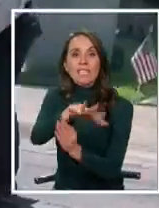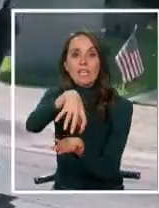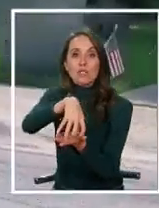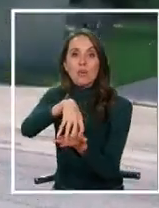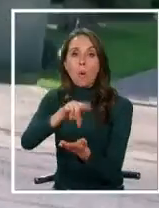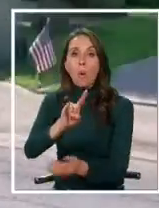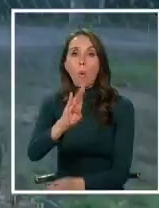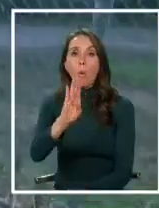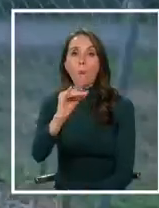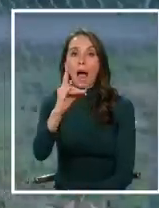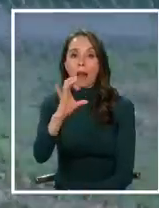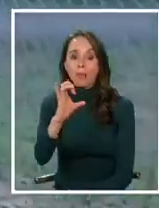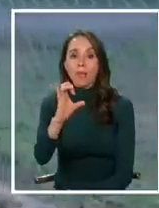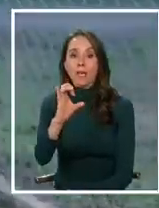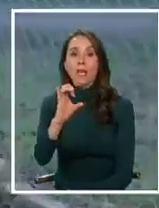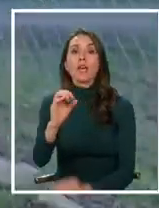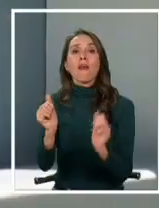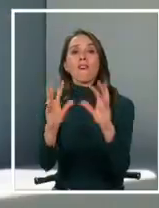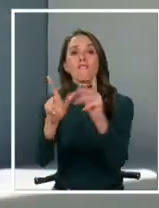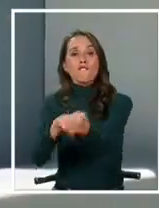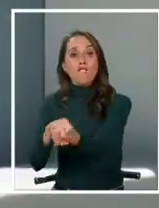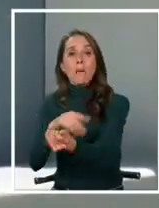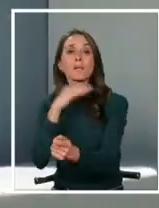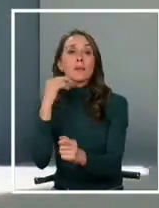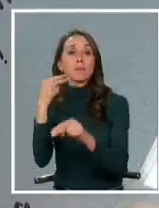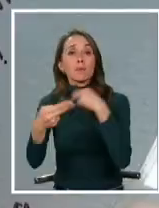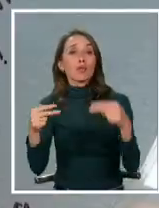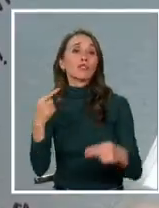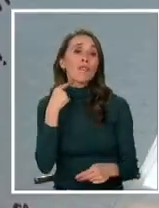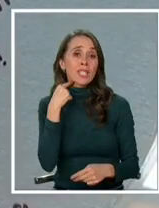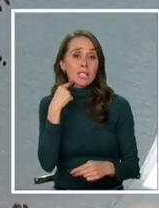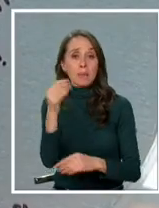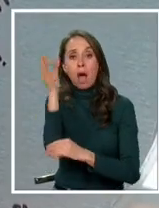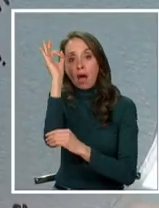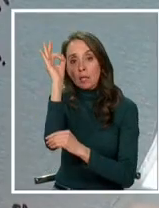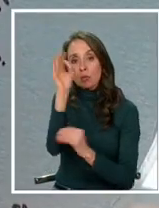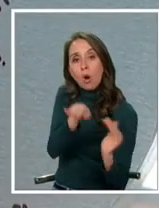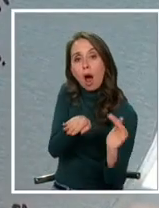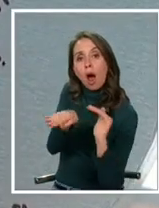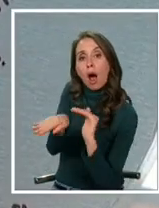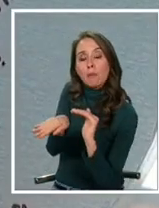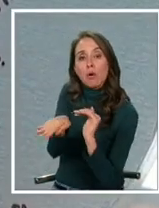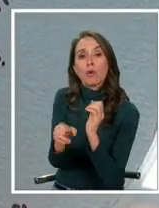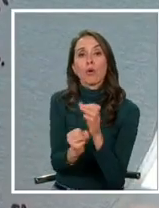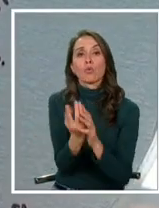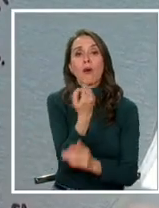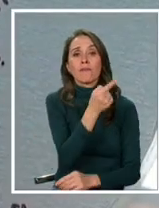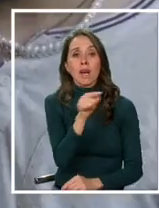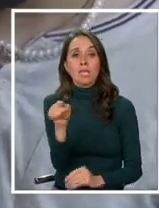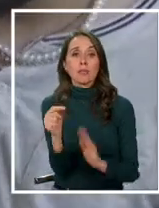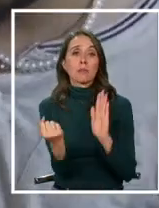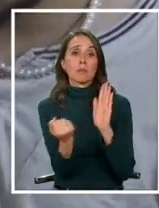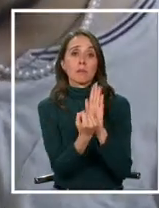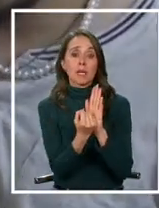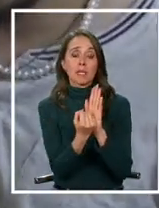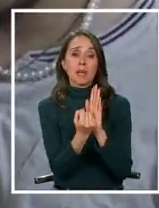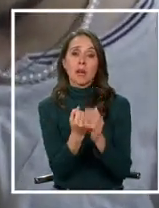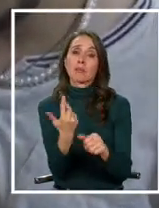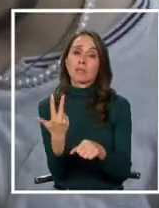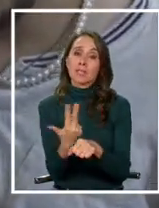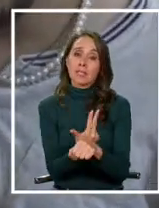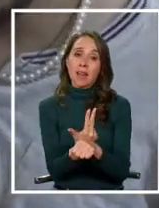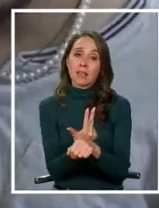de ubalde y reunirse con las familias de las víctimas y entregarles su apoyo en una nueva semana marcada por una